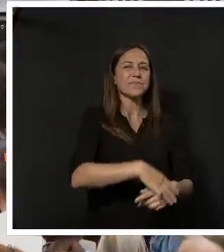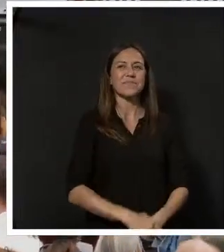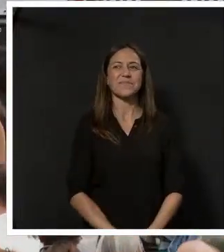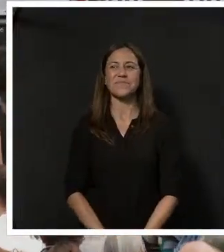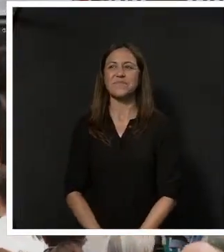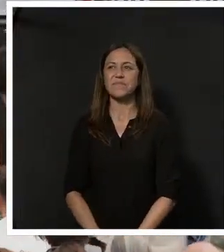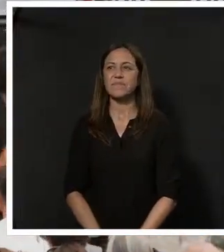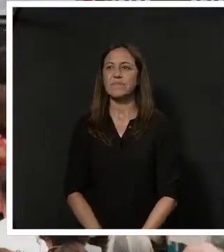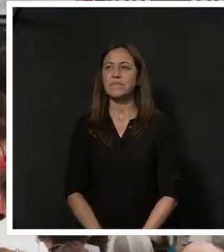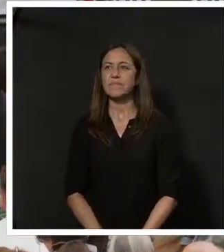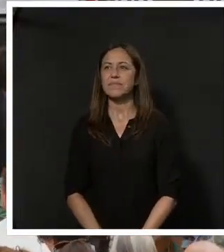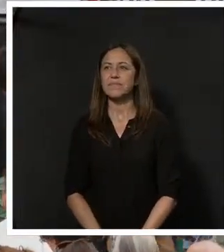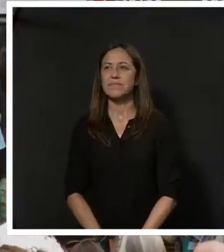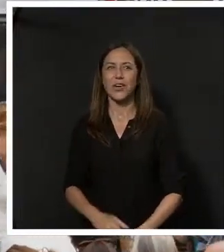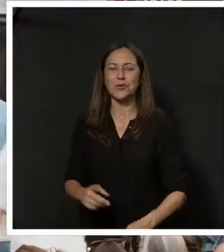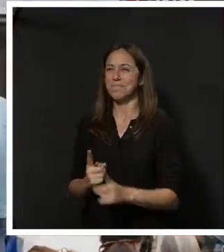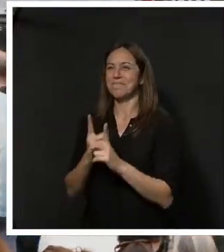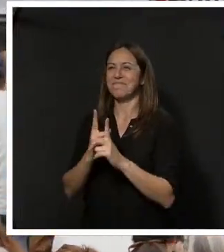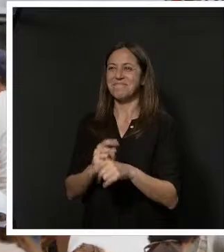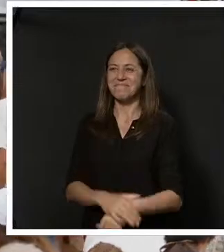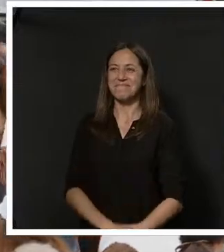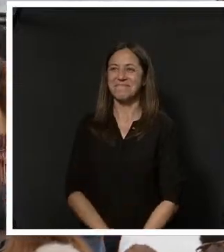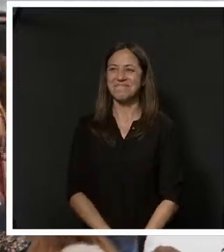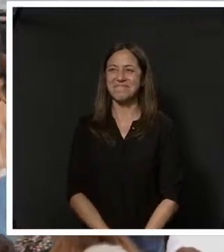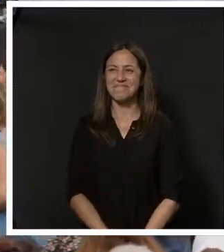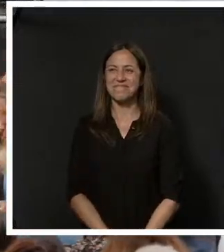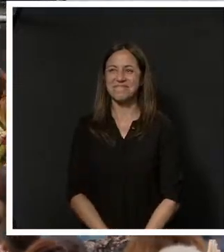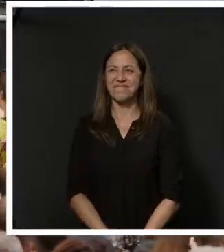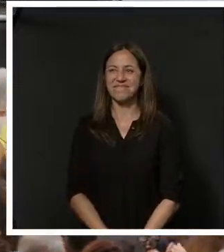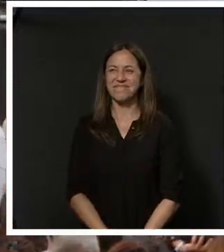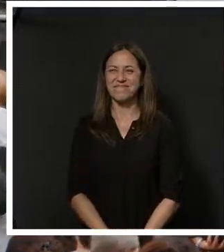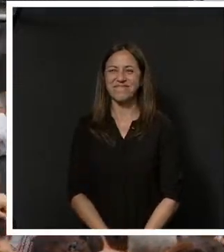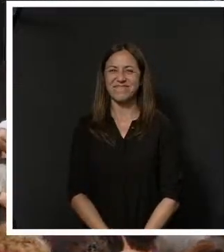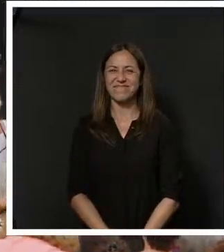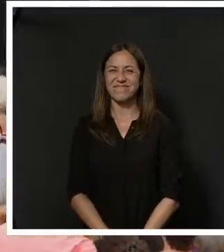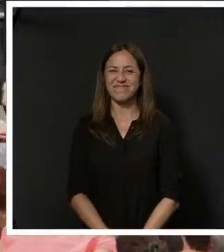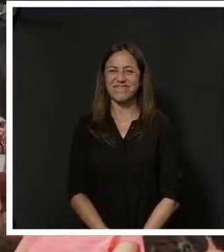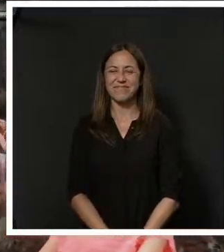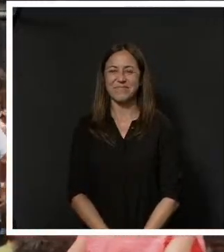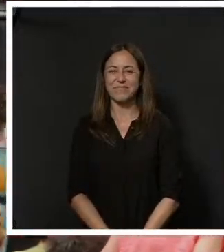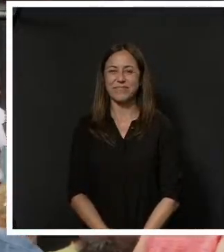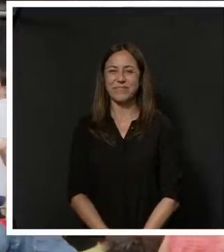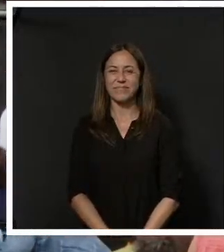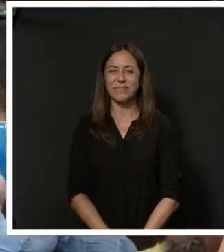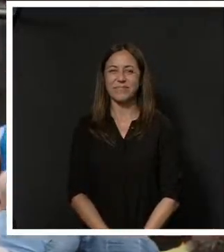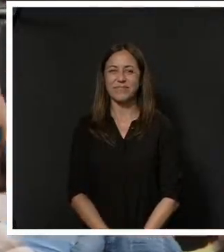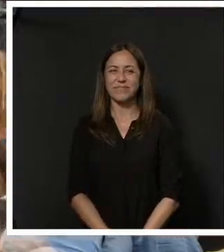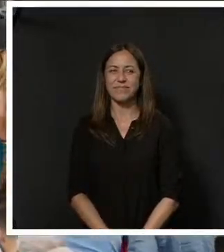para salir así en directo